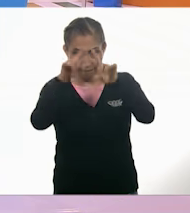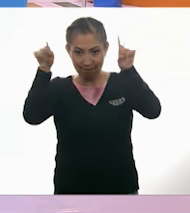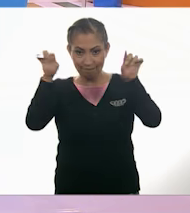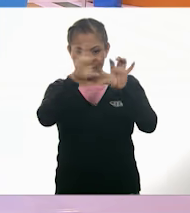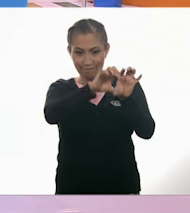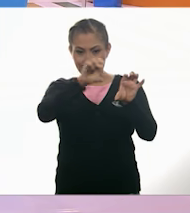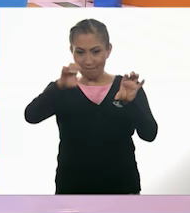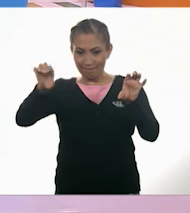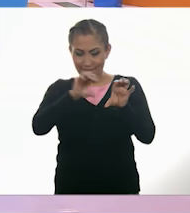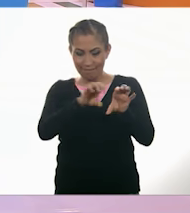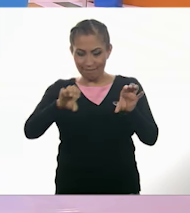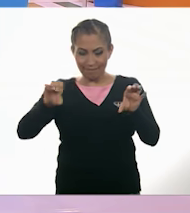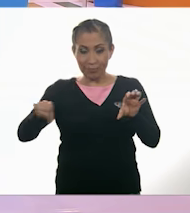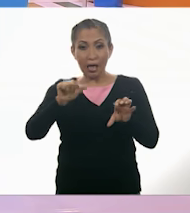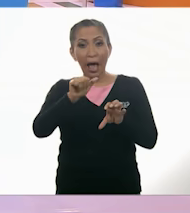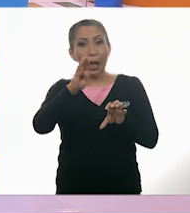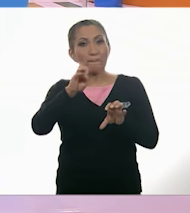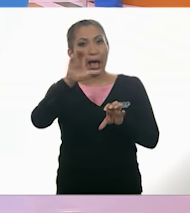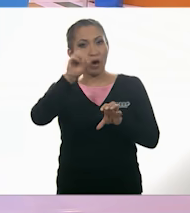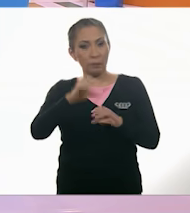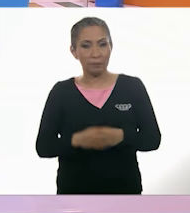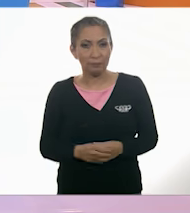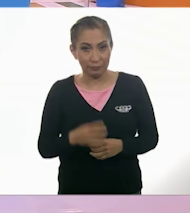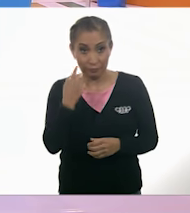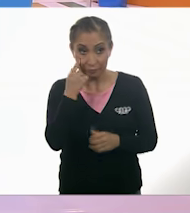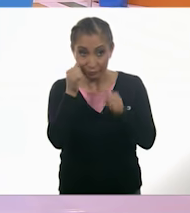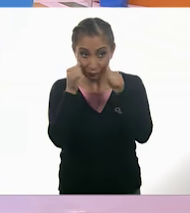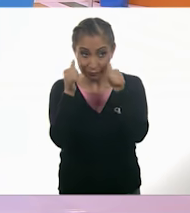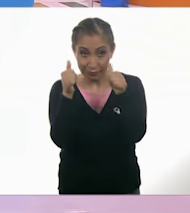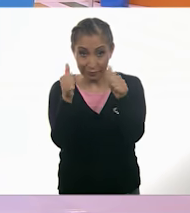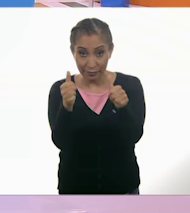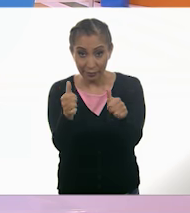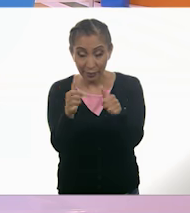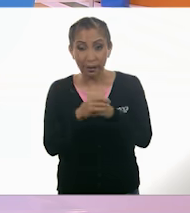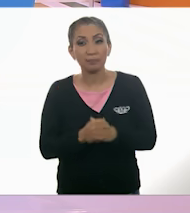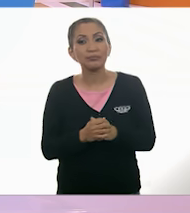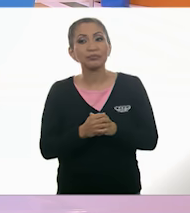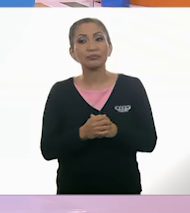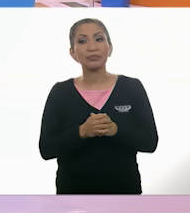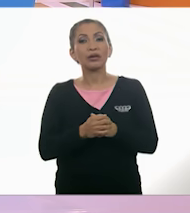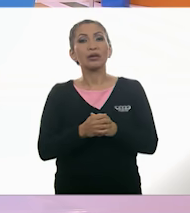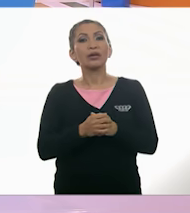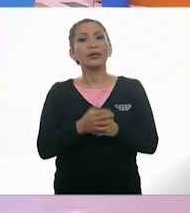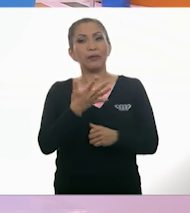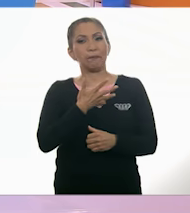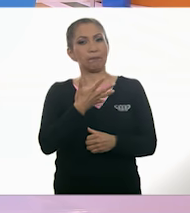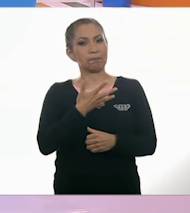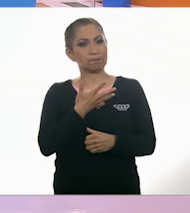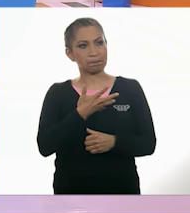A ver, vamos a verlo. Muy bien. Tenemos... Mucha atención, ¿eh? Quedamos que teníamos...